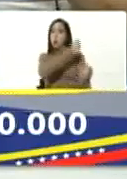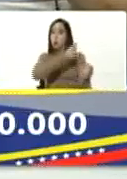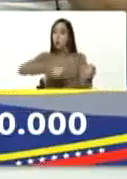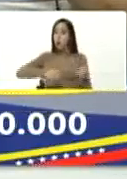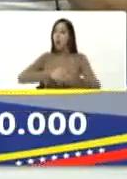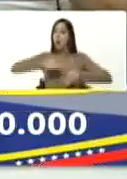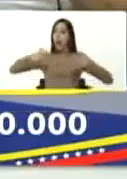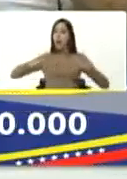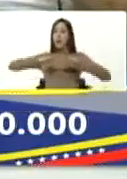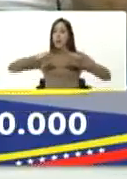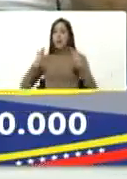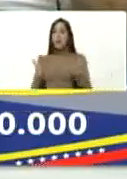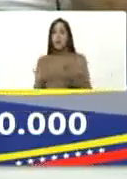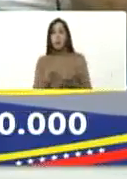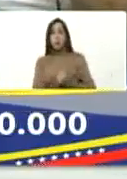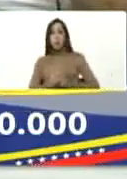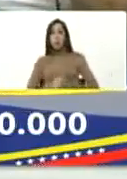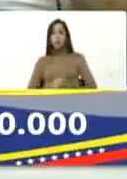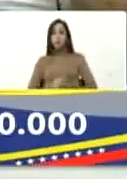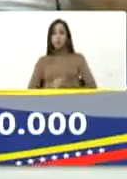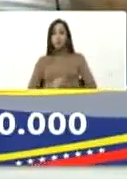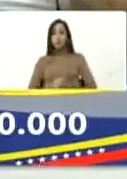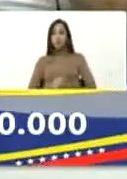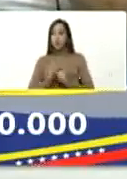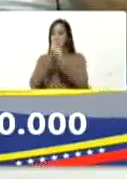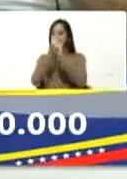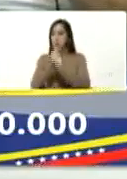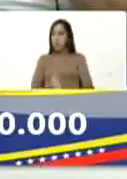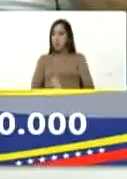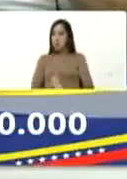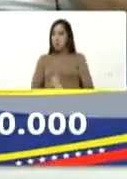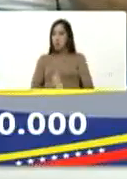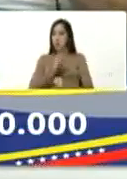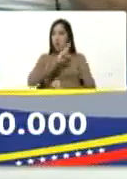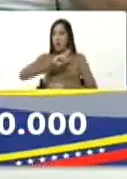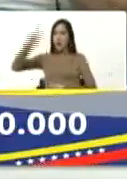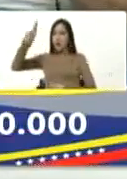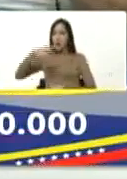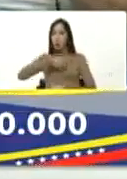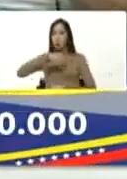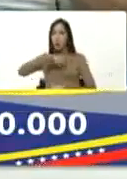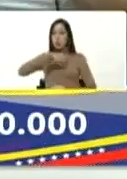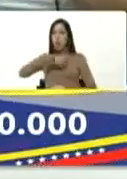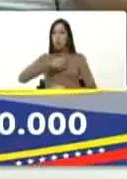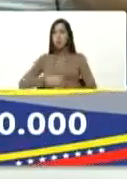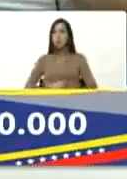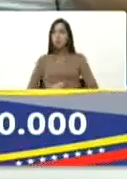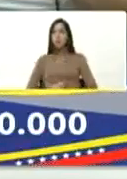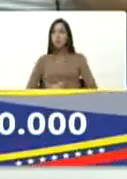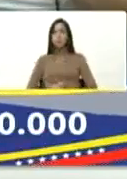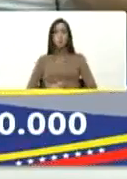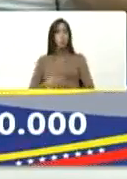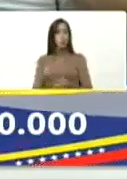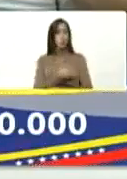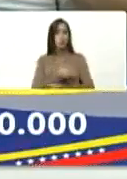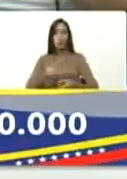grande del mundo. Y están esperando la confirmación del récord Guinness. ¡Qué cosa tan